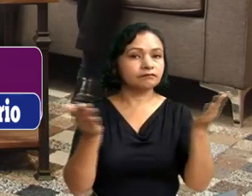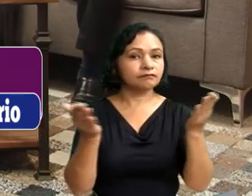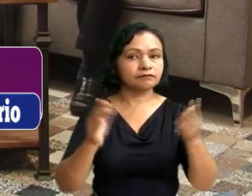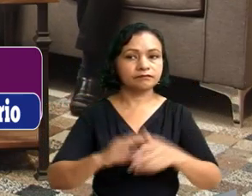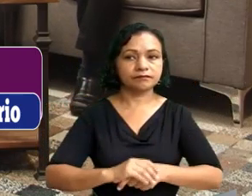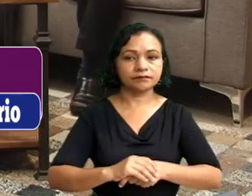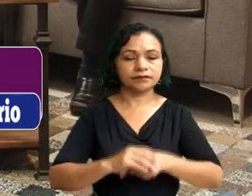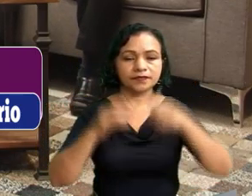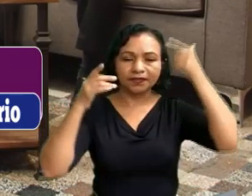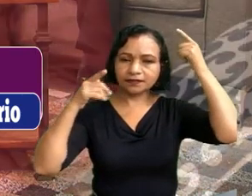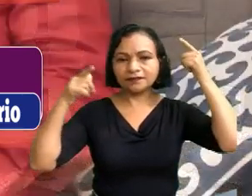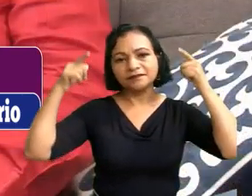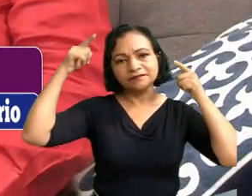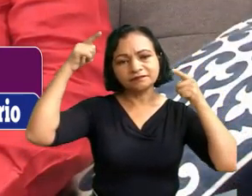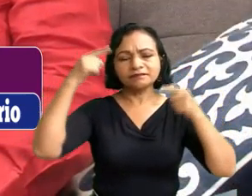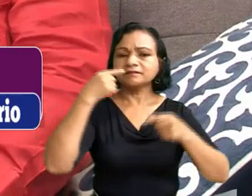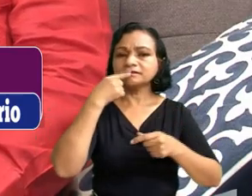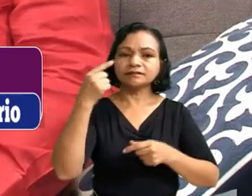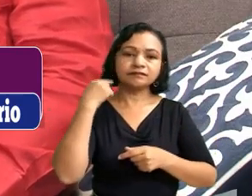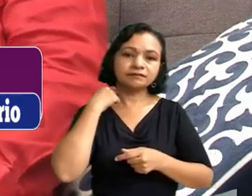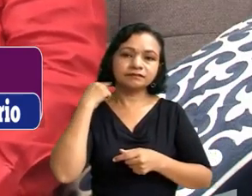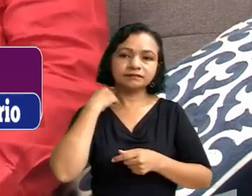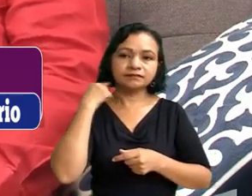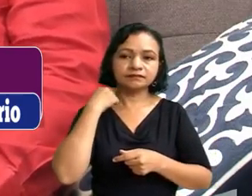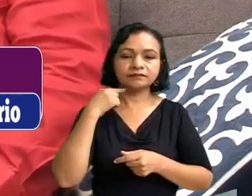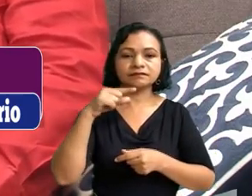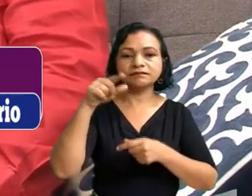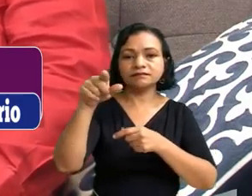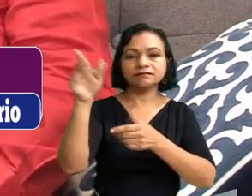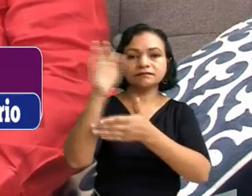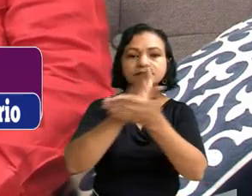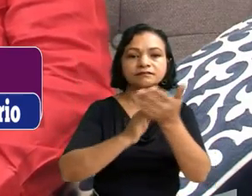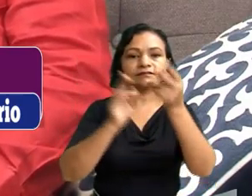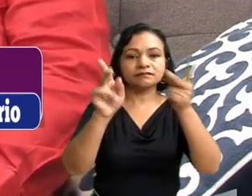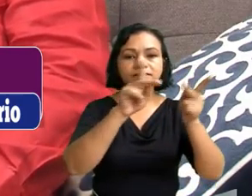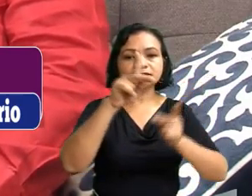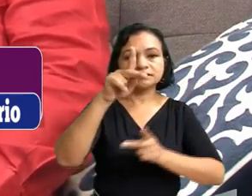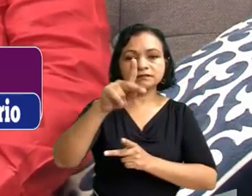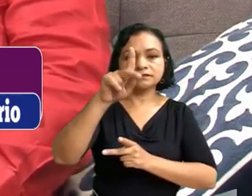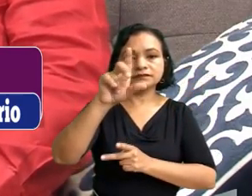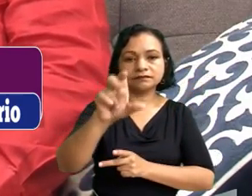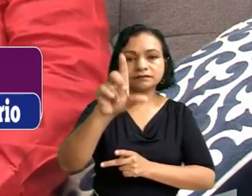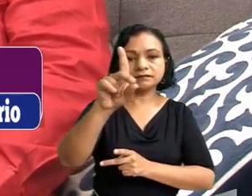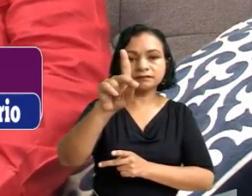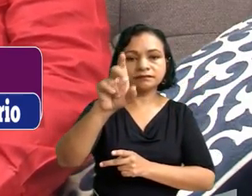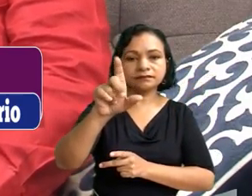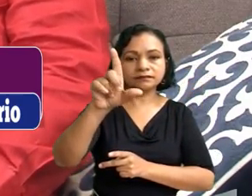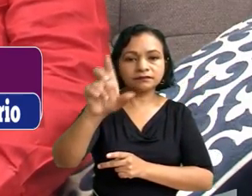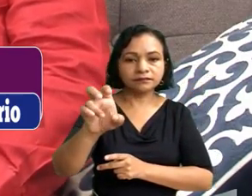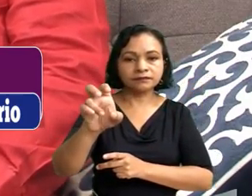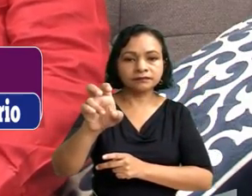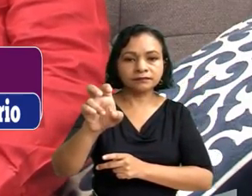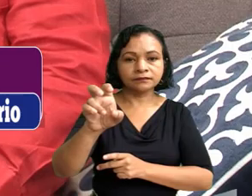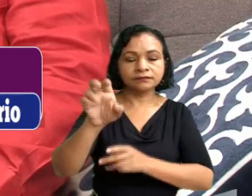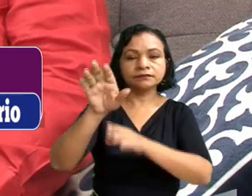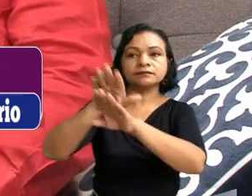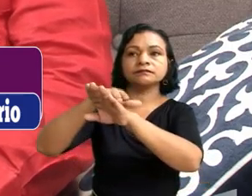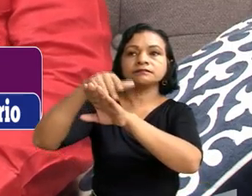sandino siempre dijo que desgraciadamente hay pelele que me he quedado el pelele que responden a los intereses